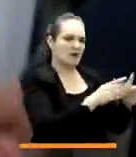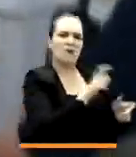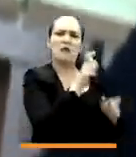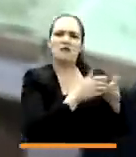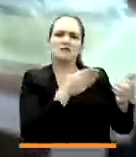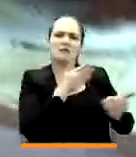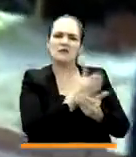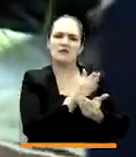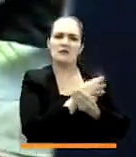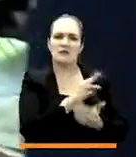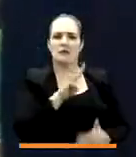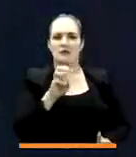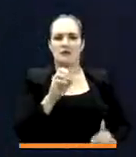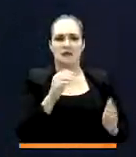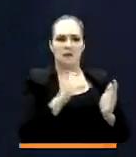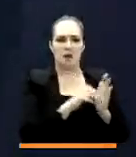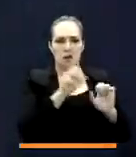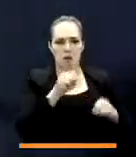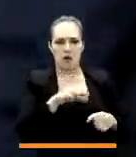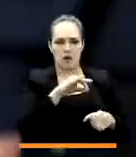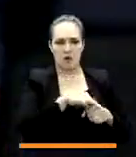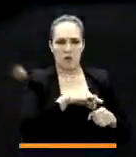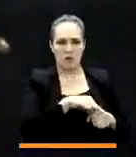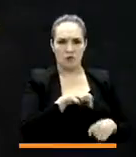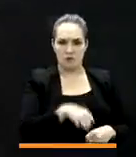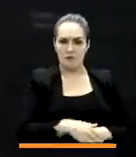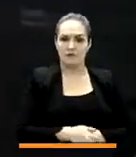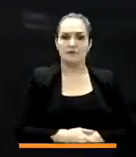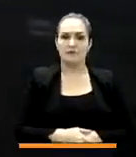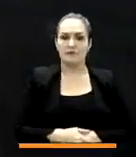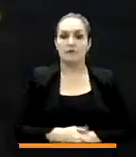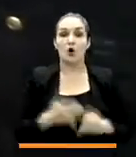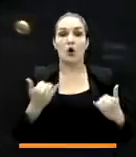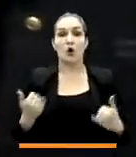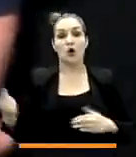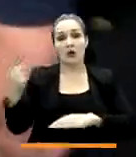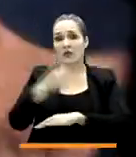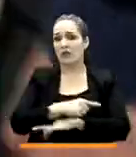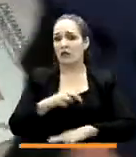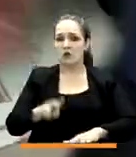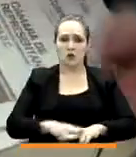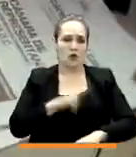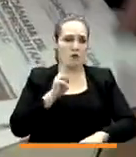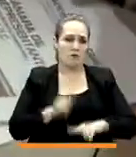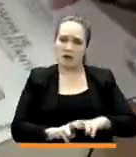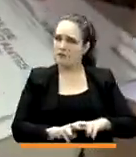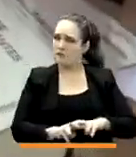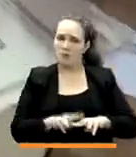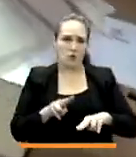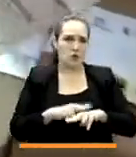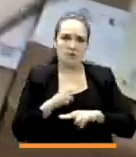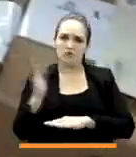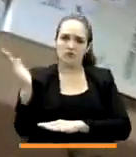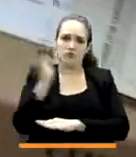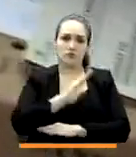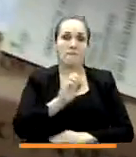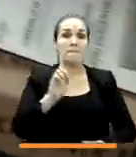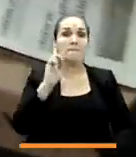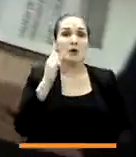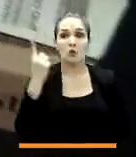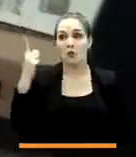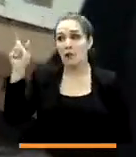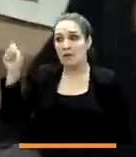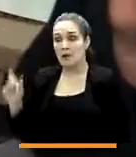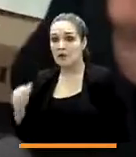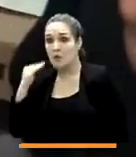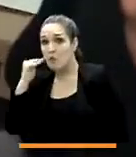fueron habilitados en este punto de la capital. La jornada ha transcurrido con total normalidad, sin embargo, uno de los votantes